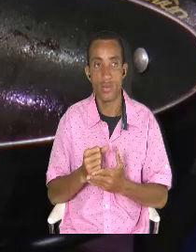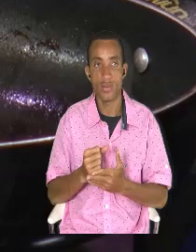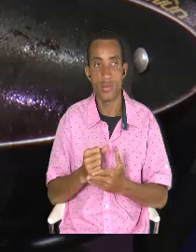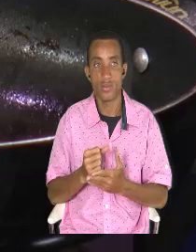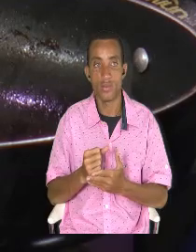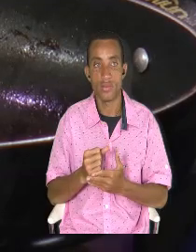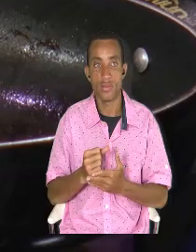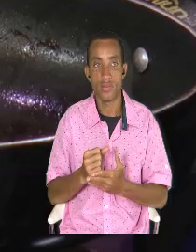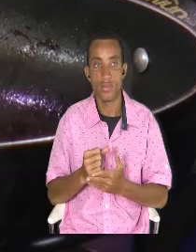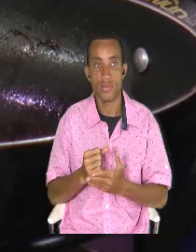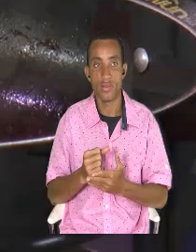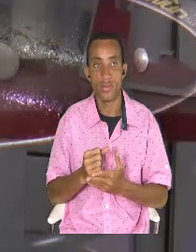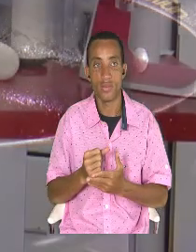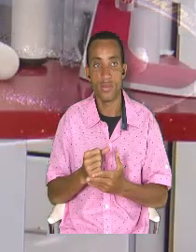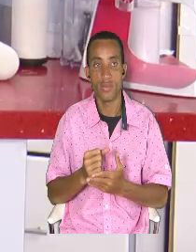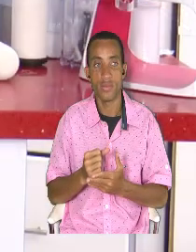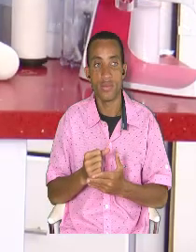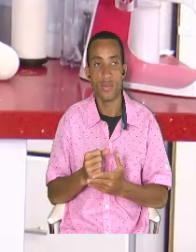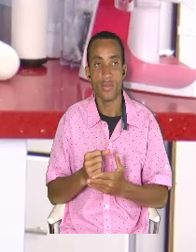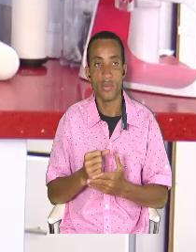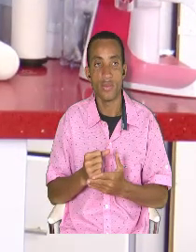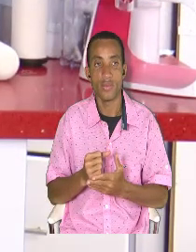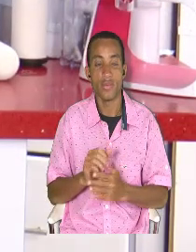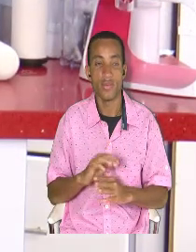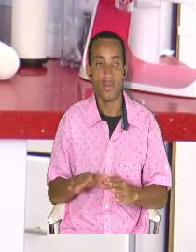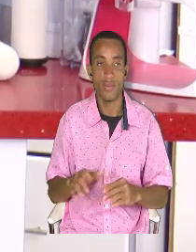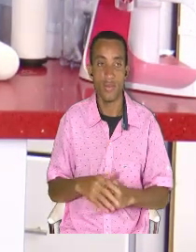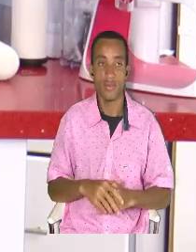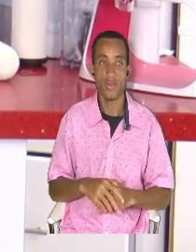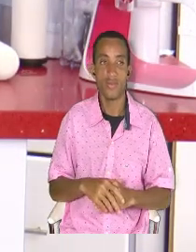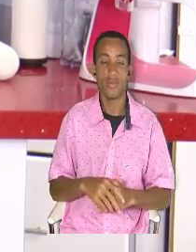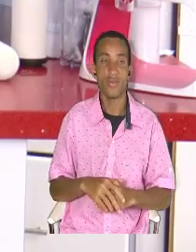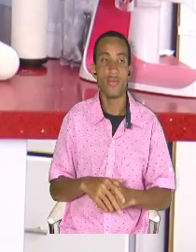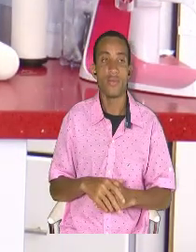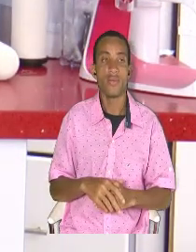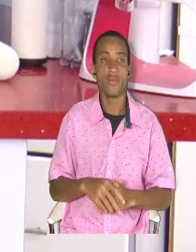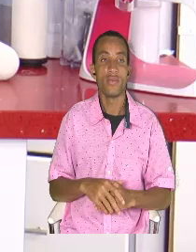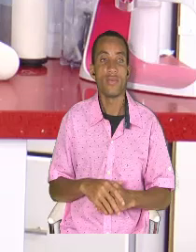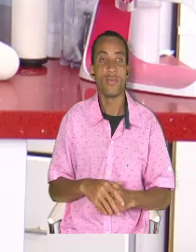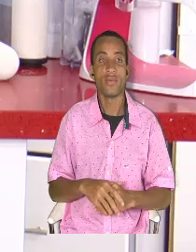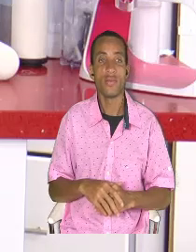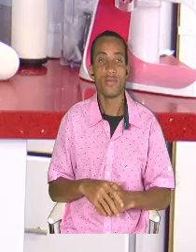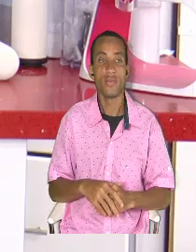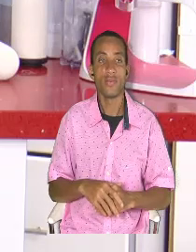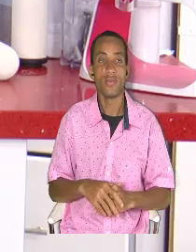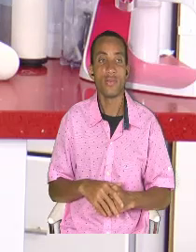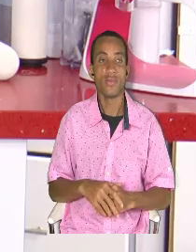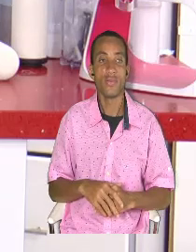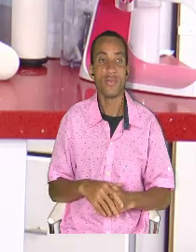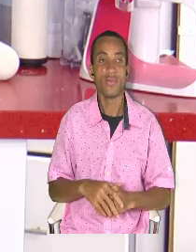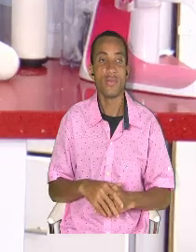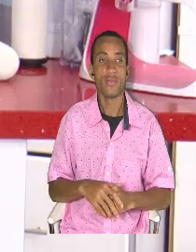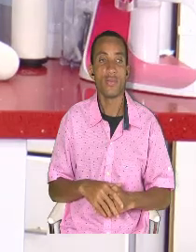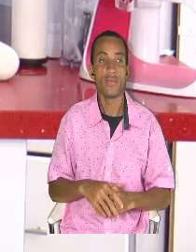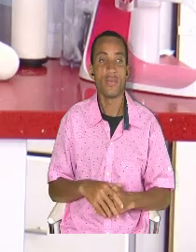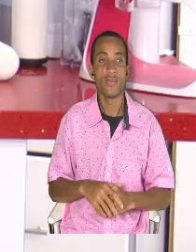Eso voy a levantar esta, que no se nos vea tiradita. Ok. aquí voy a